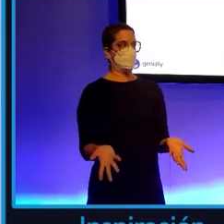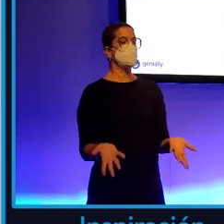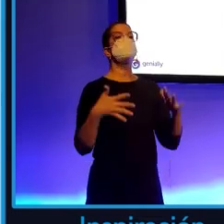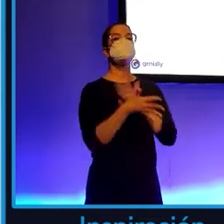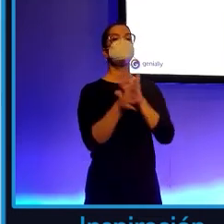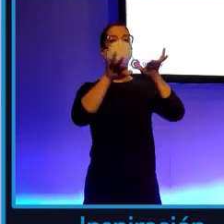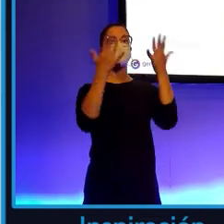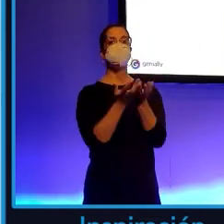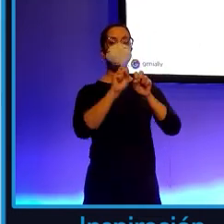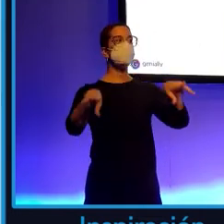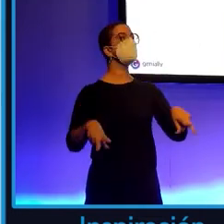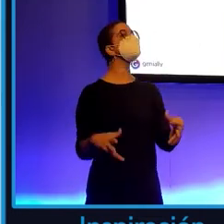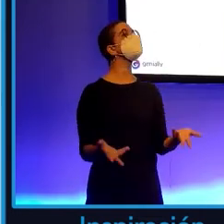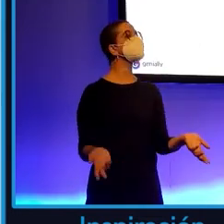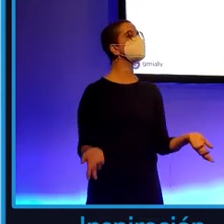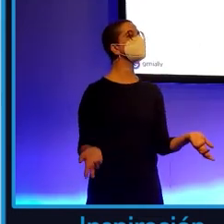humanos